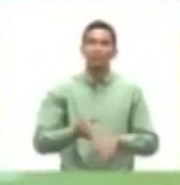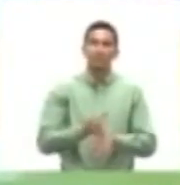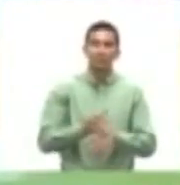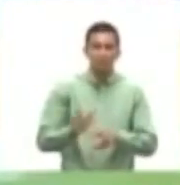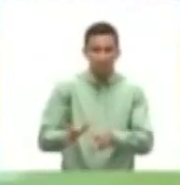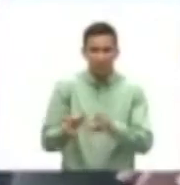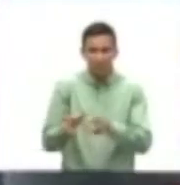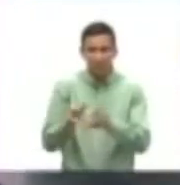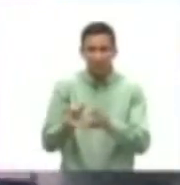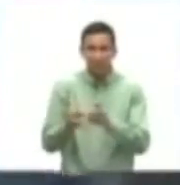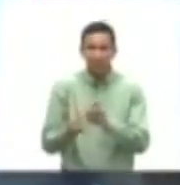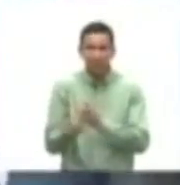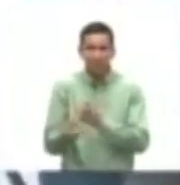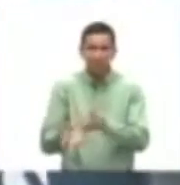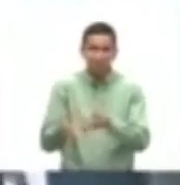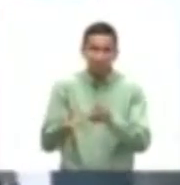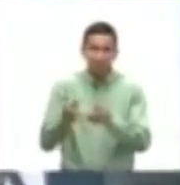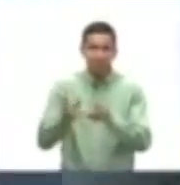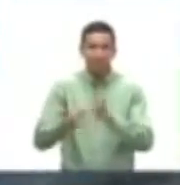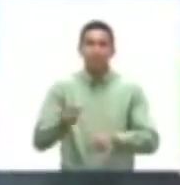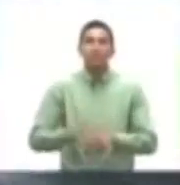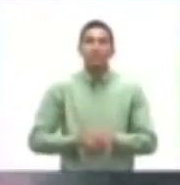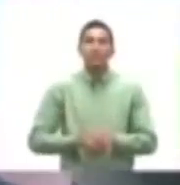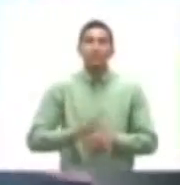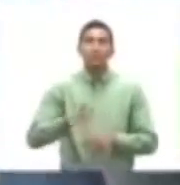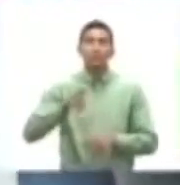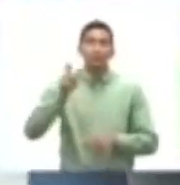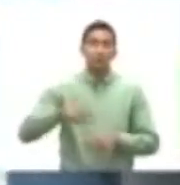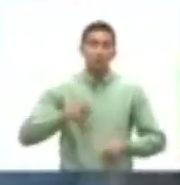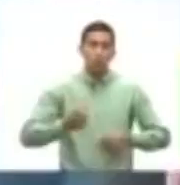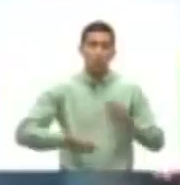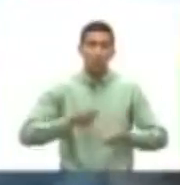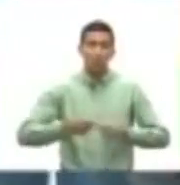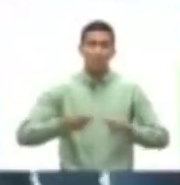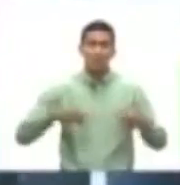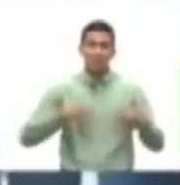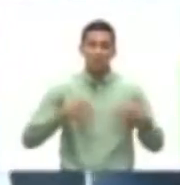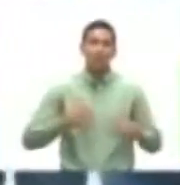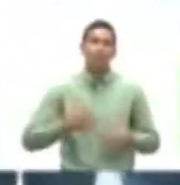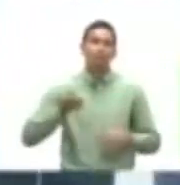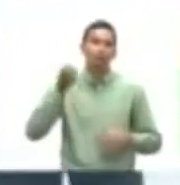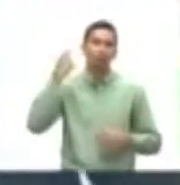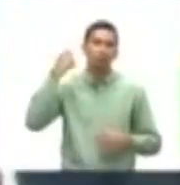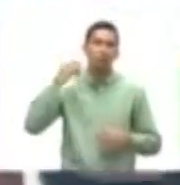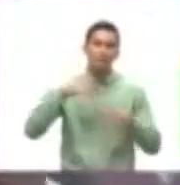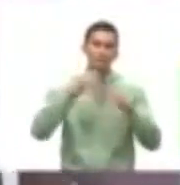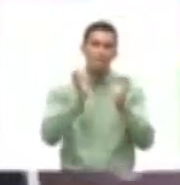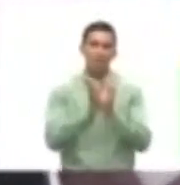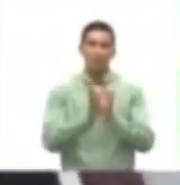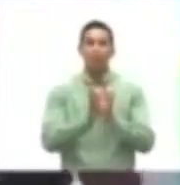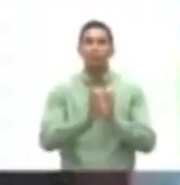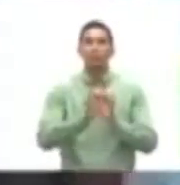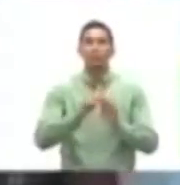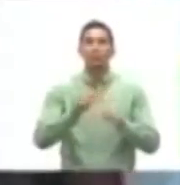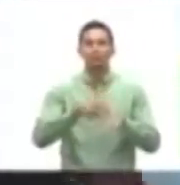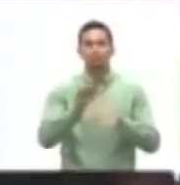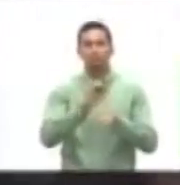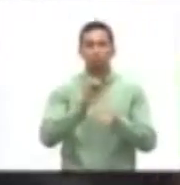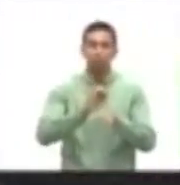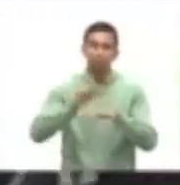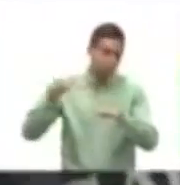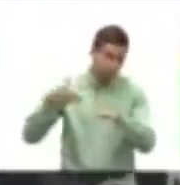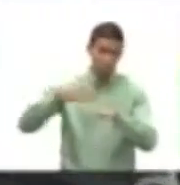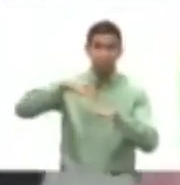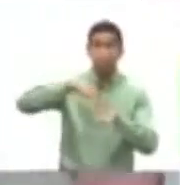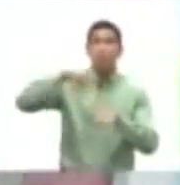mujer. El drama para un comerciante de Valledupar inició luego que en el pasado mes de mayo delincuentes le hurtaran una camioneta y desde ese